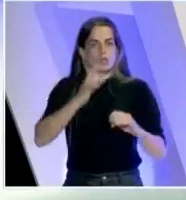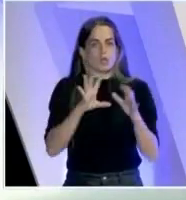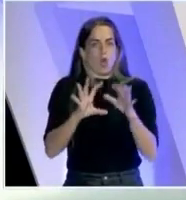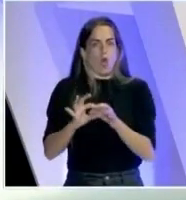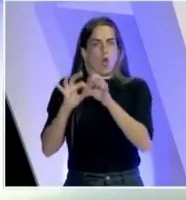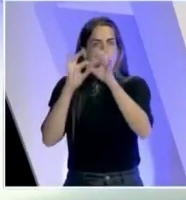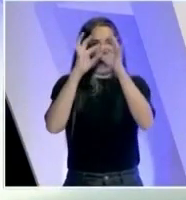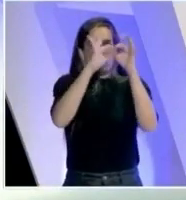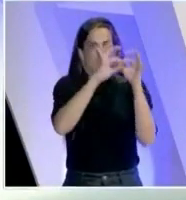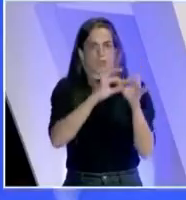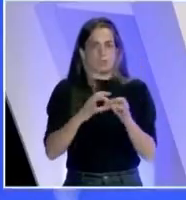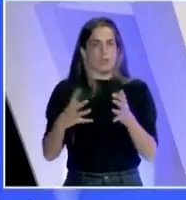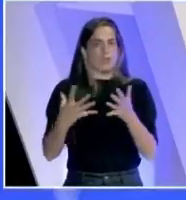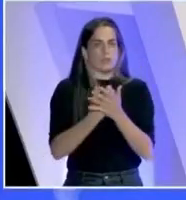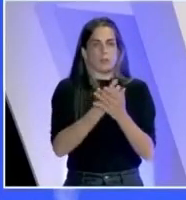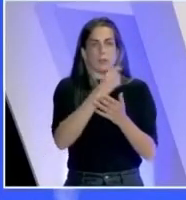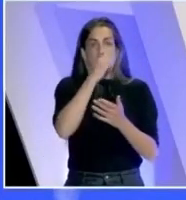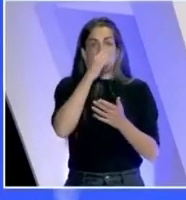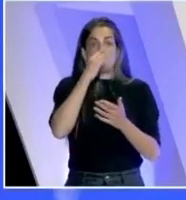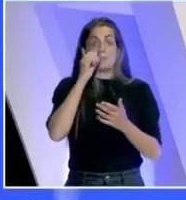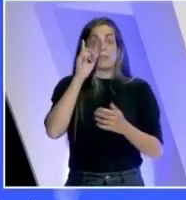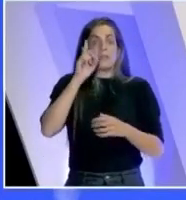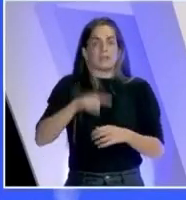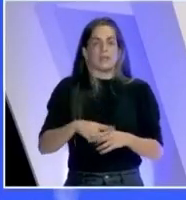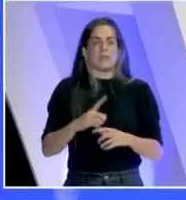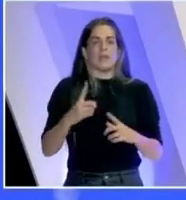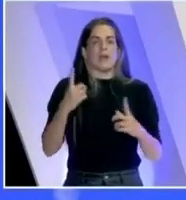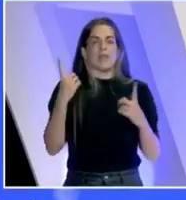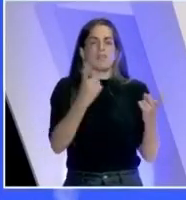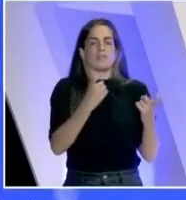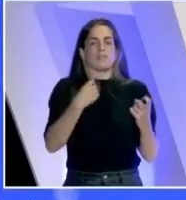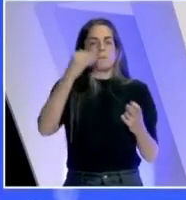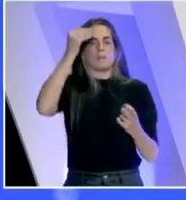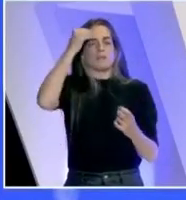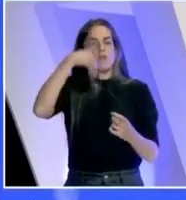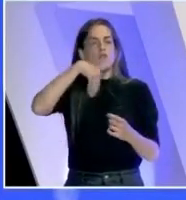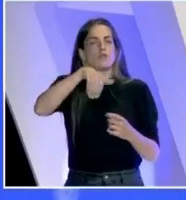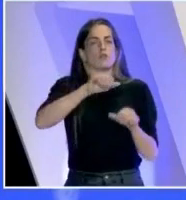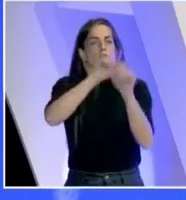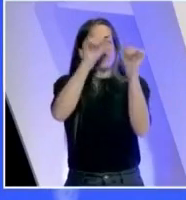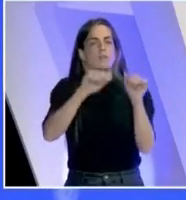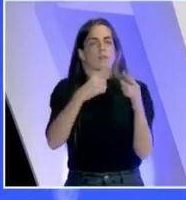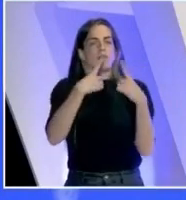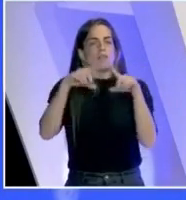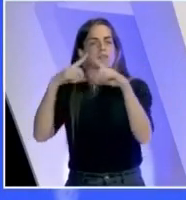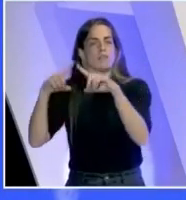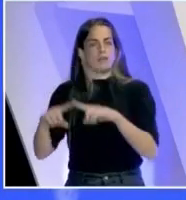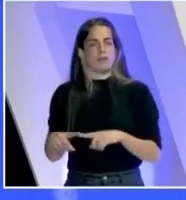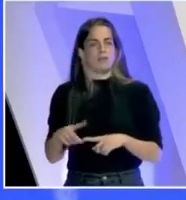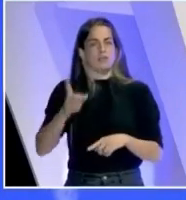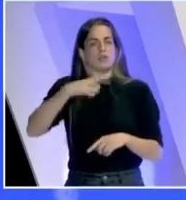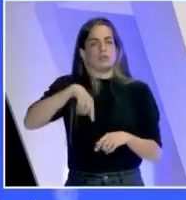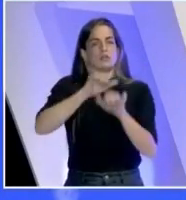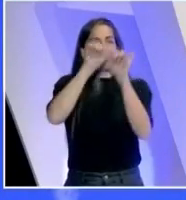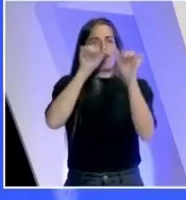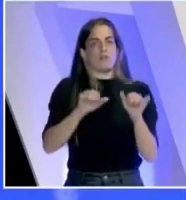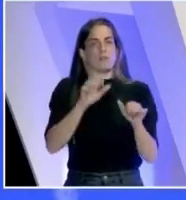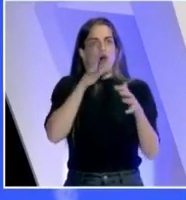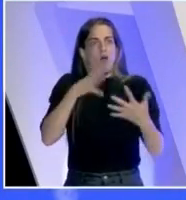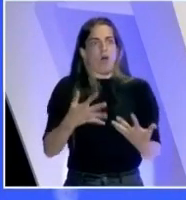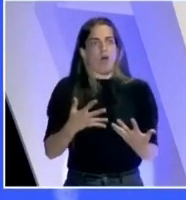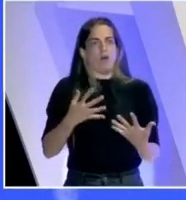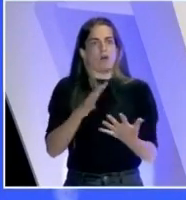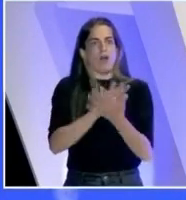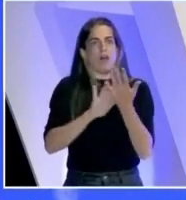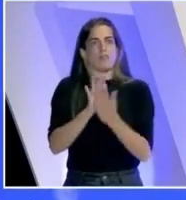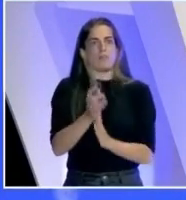cohesione y que nos permita pensar el futuro de una manera distinta a la forma en que hablamos del presente, con